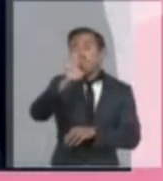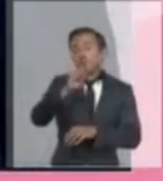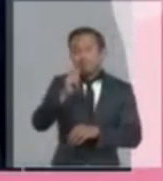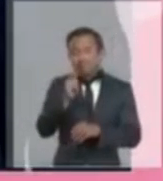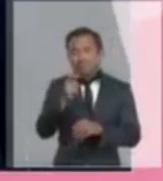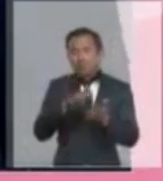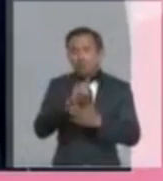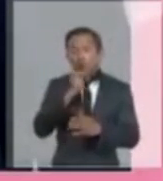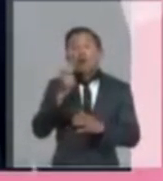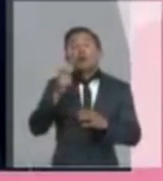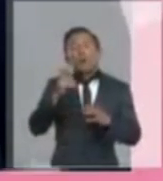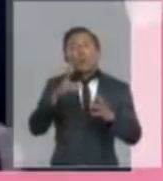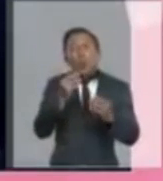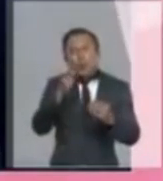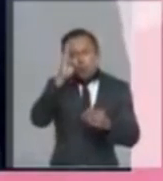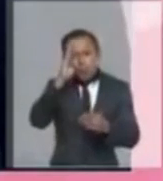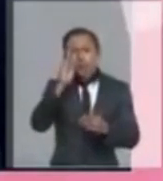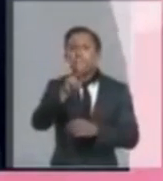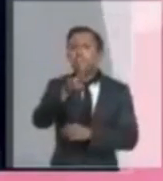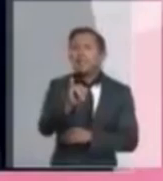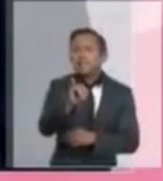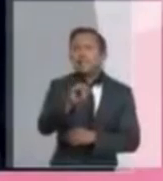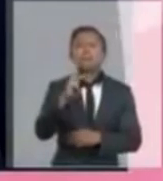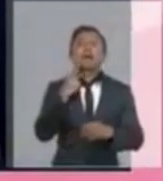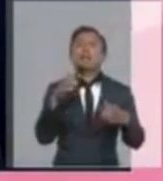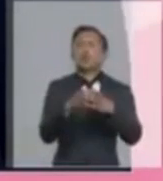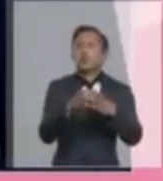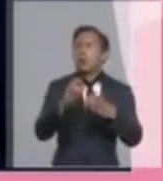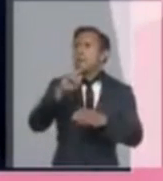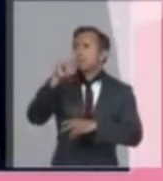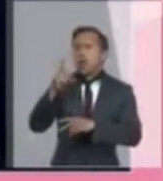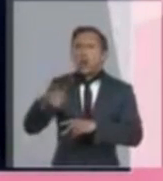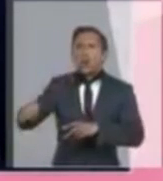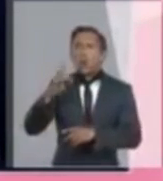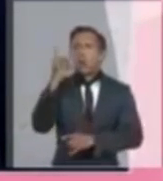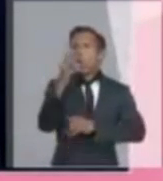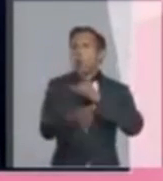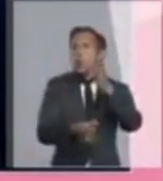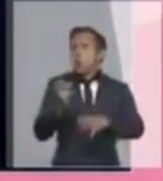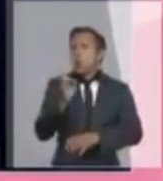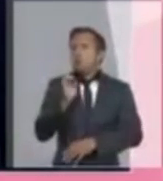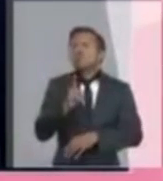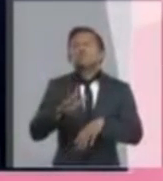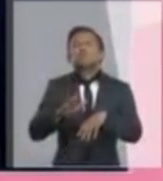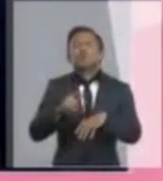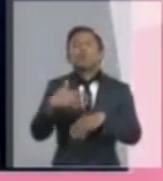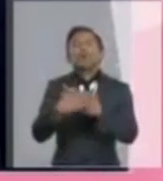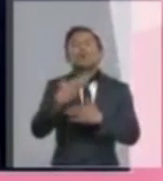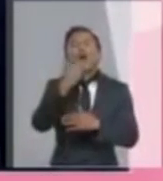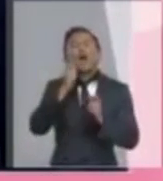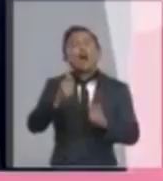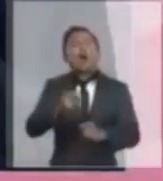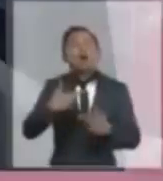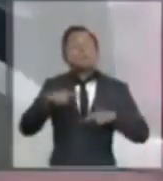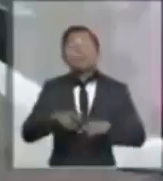priistas. ¿Cómo llegar con esa marca a la presidencia de la República? El PRI, por primera vez en su historia, escogió un